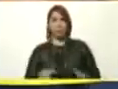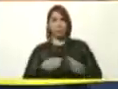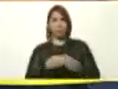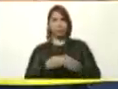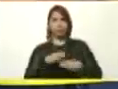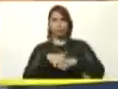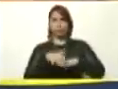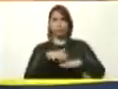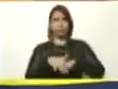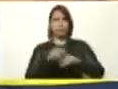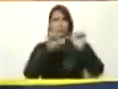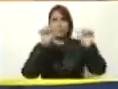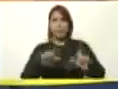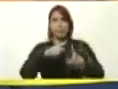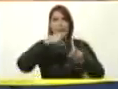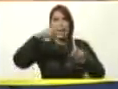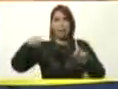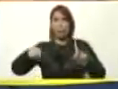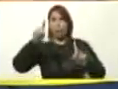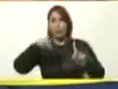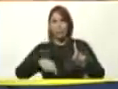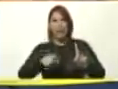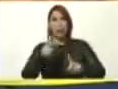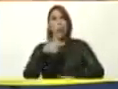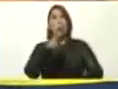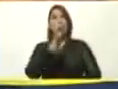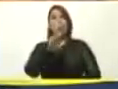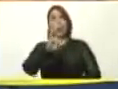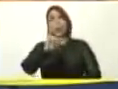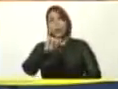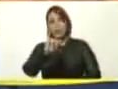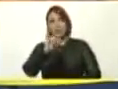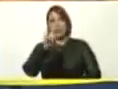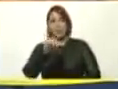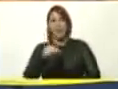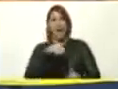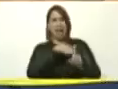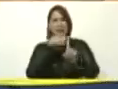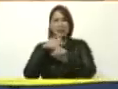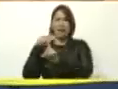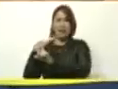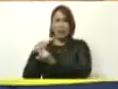sistema eléctrico, atacando la refinería.